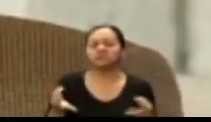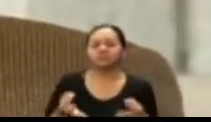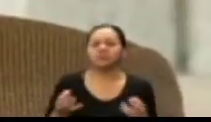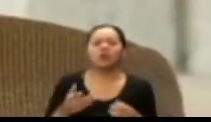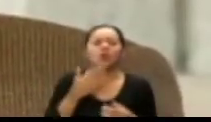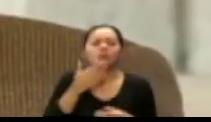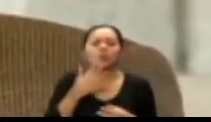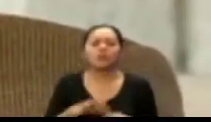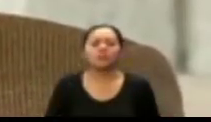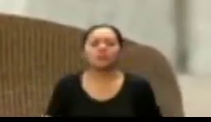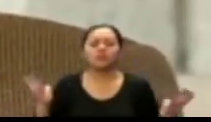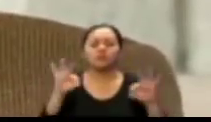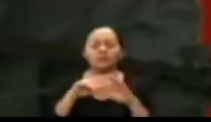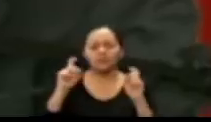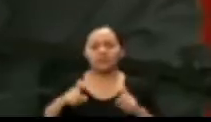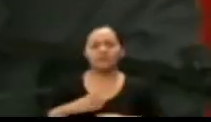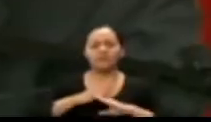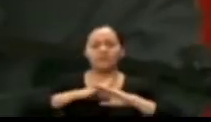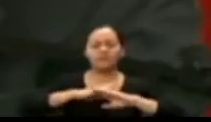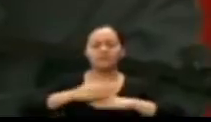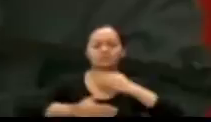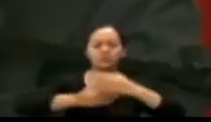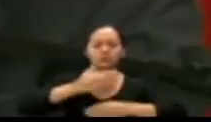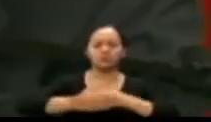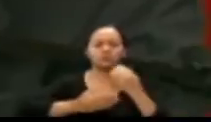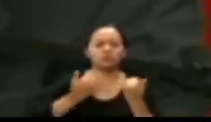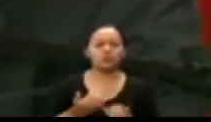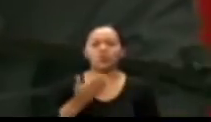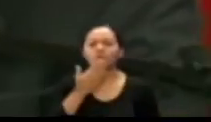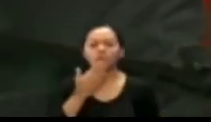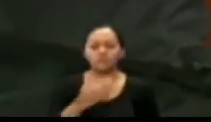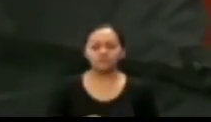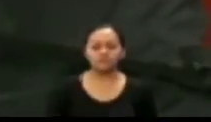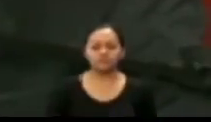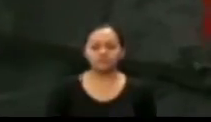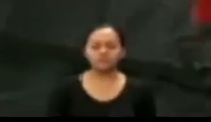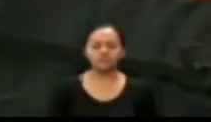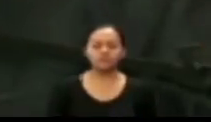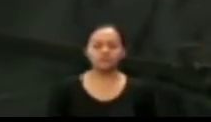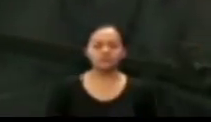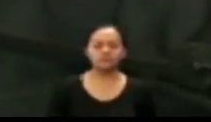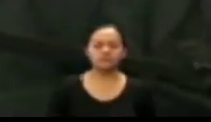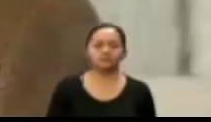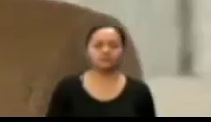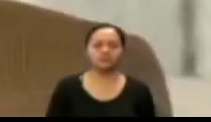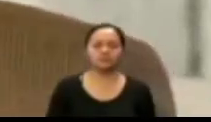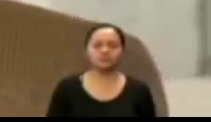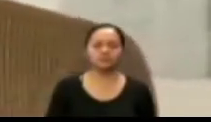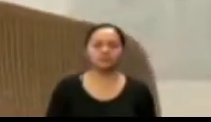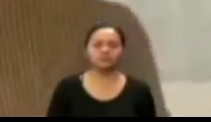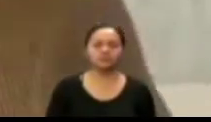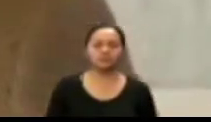fundamental que nos permita defender este proceso de cambio que hoy vive el país? Por favor. Sin duda,